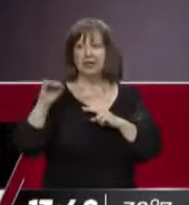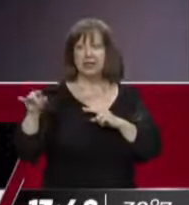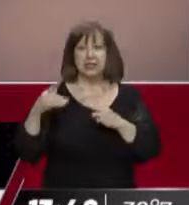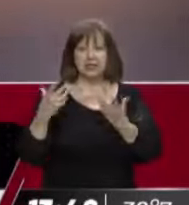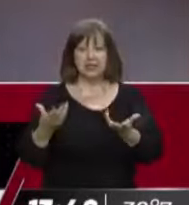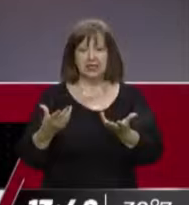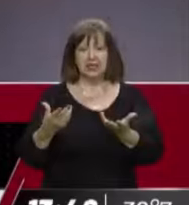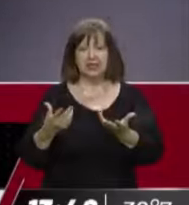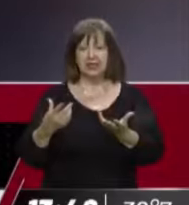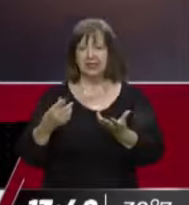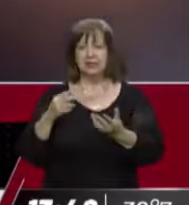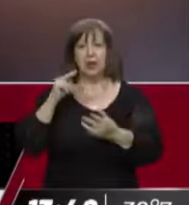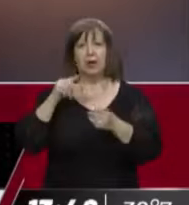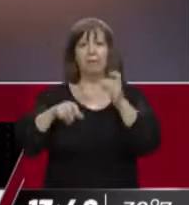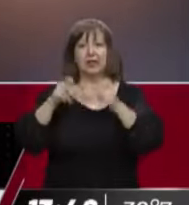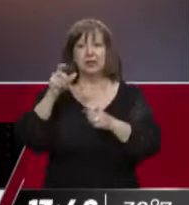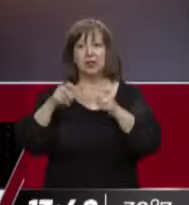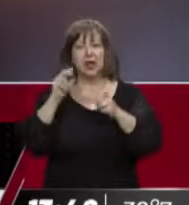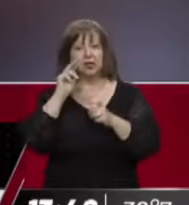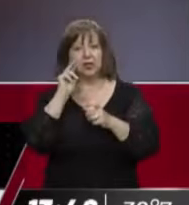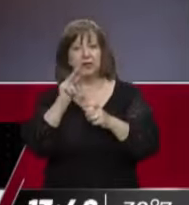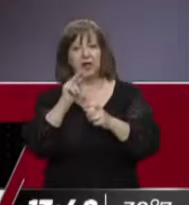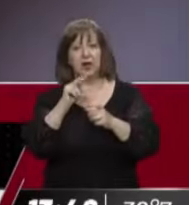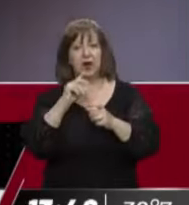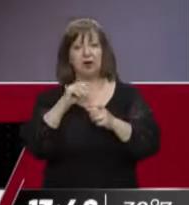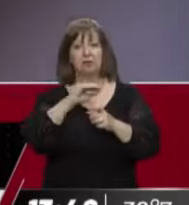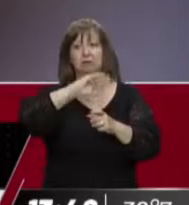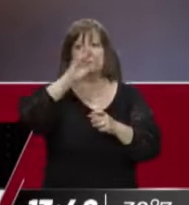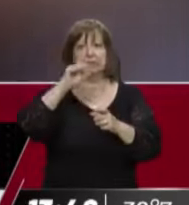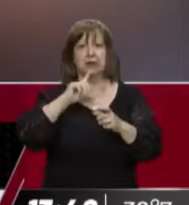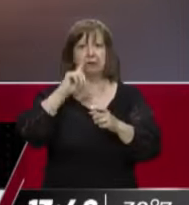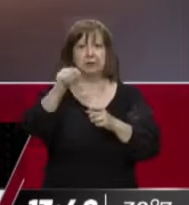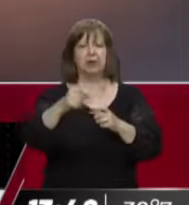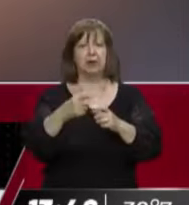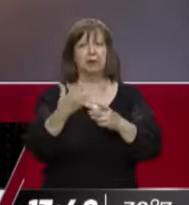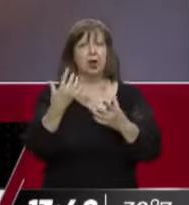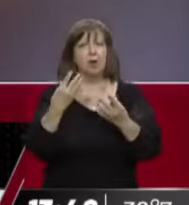a toda velocidad la camioneta, claro. Pero fue